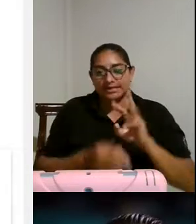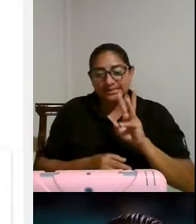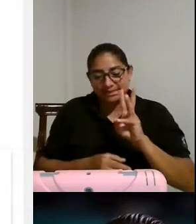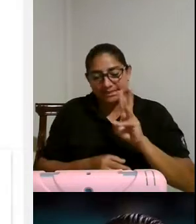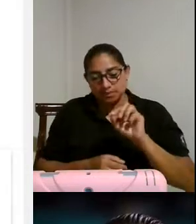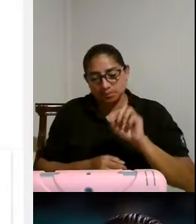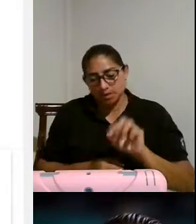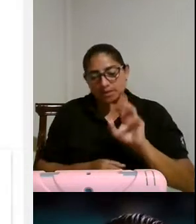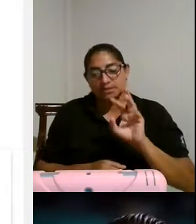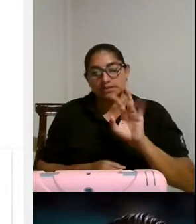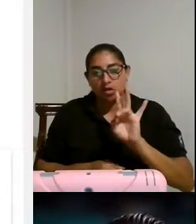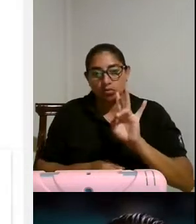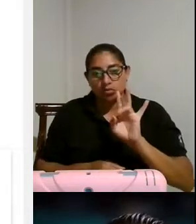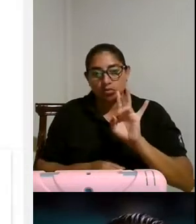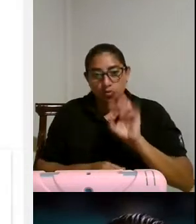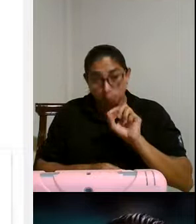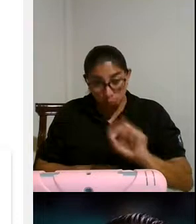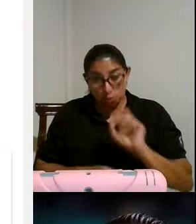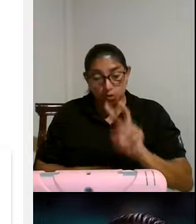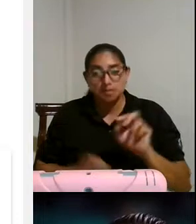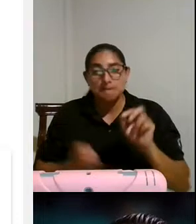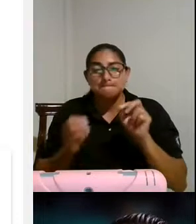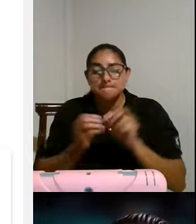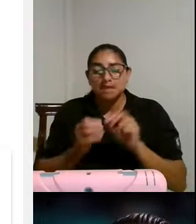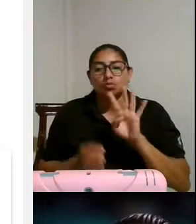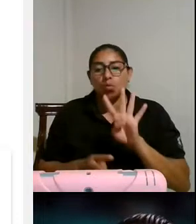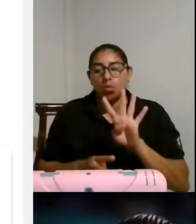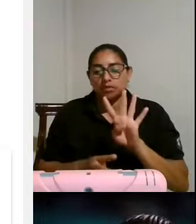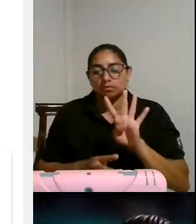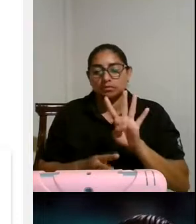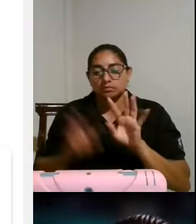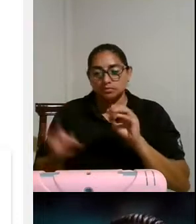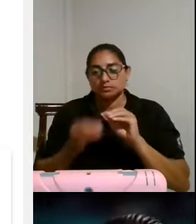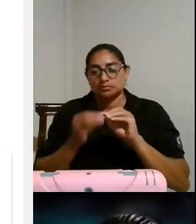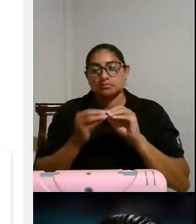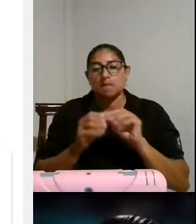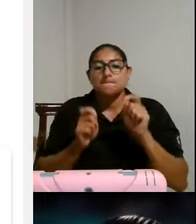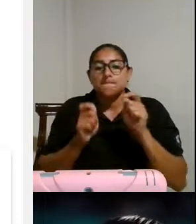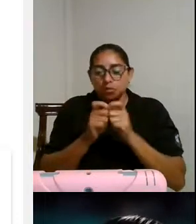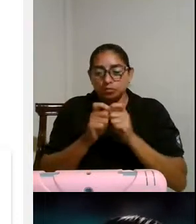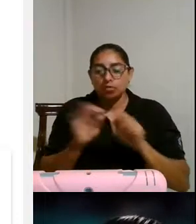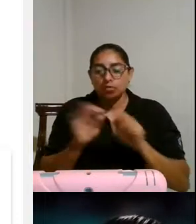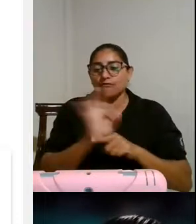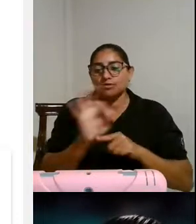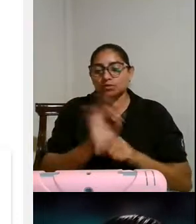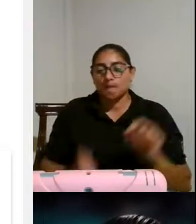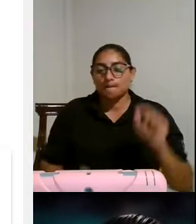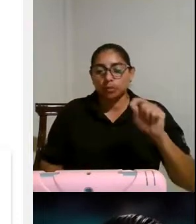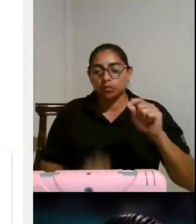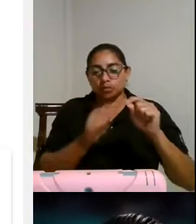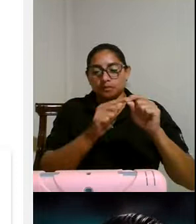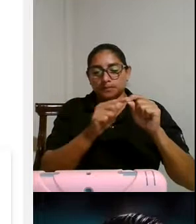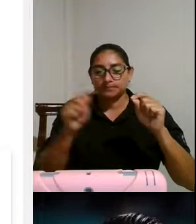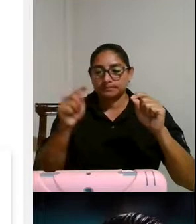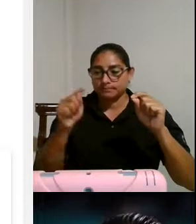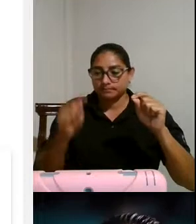más 4. No en un punto, sino para cualquier punto de esa función. ¿Ok?